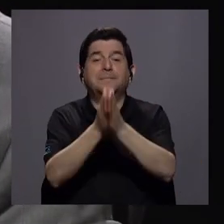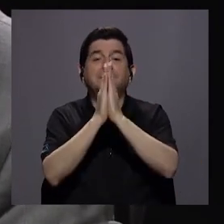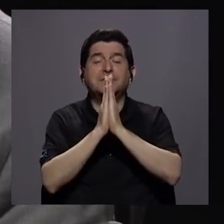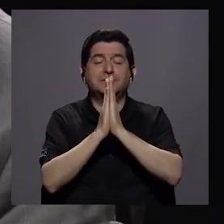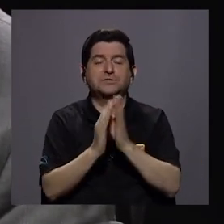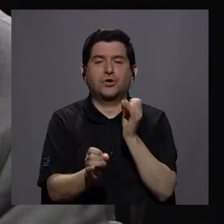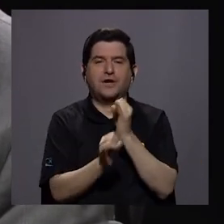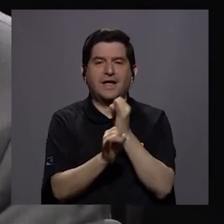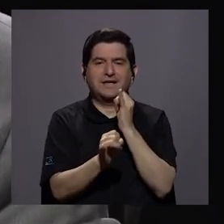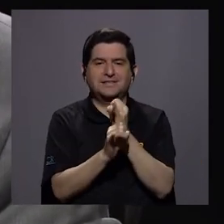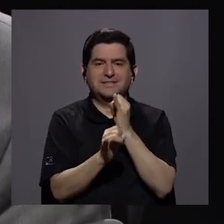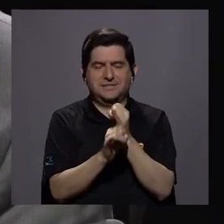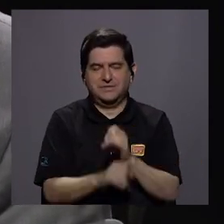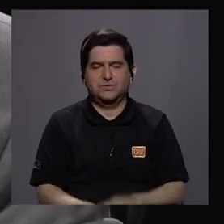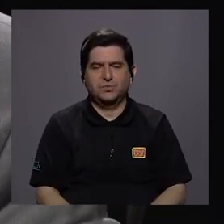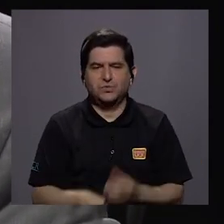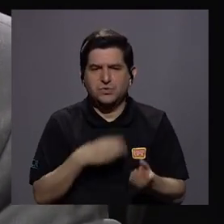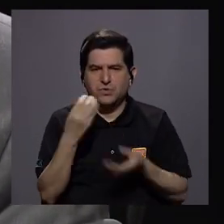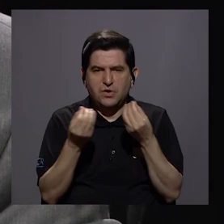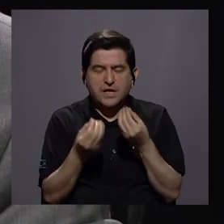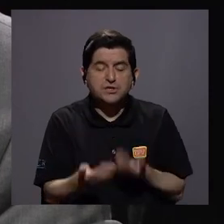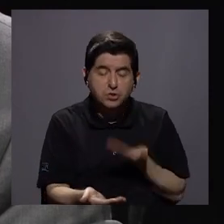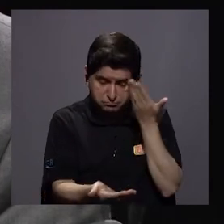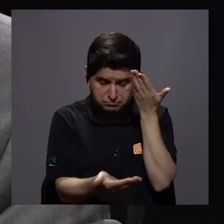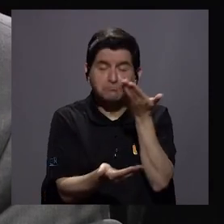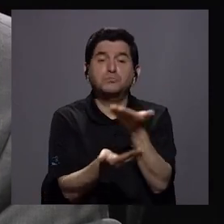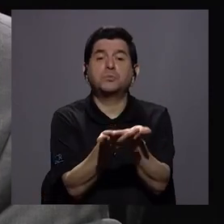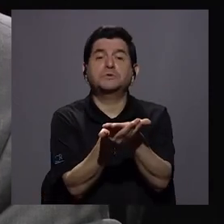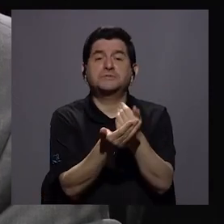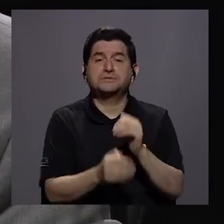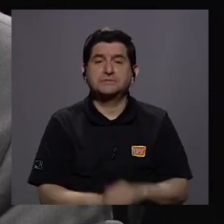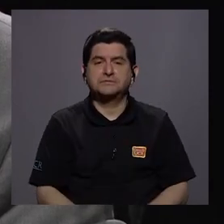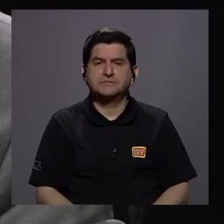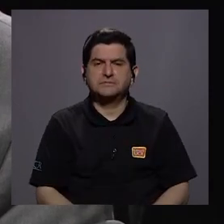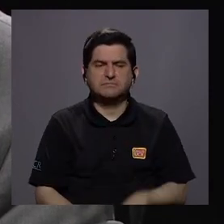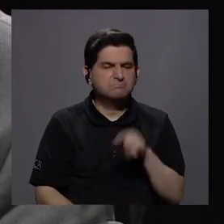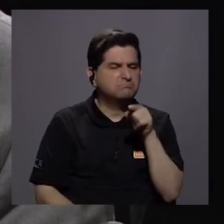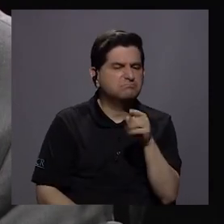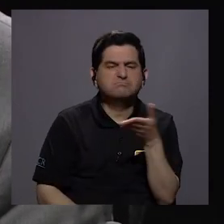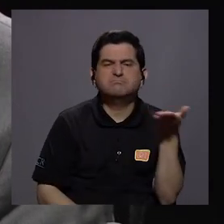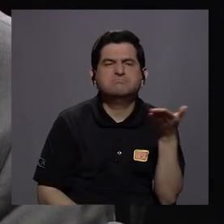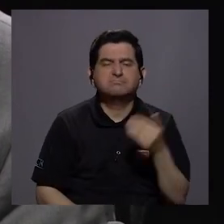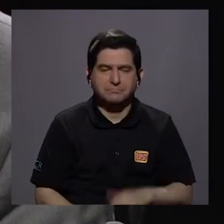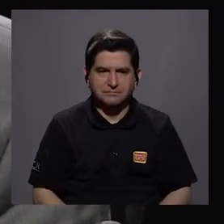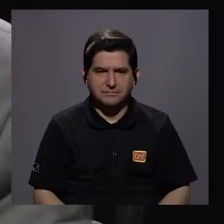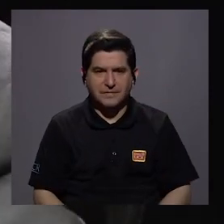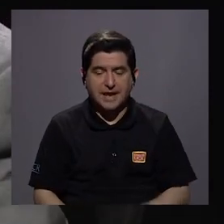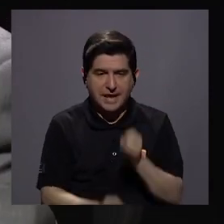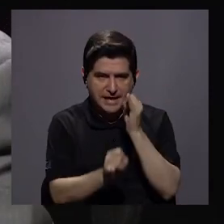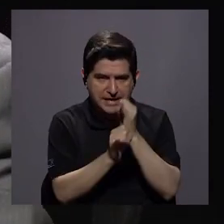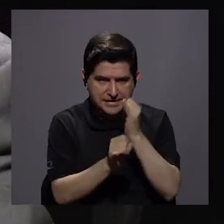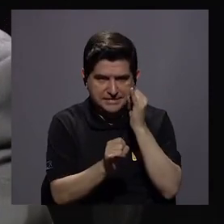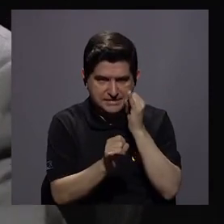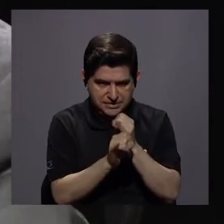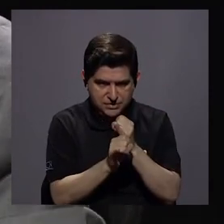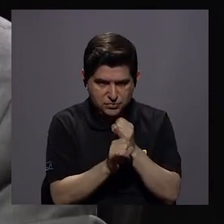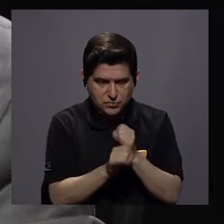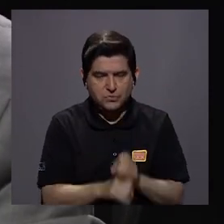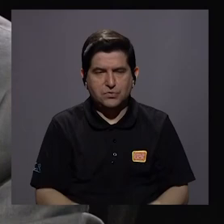llamado, entonces el instituto se dedicó a hacer una propuesta. ¿Cuál es la propuesta del instituto? Bueno, lo que hace el instituto